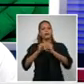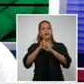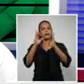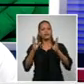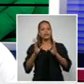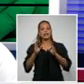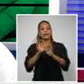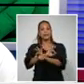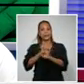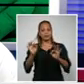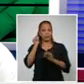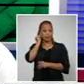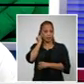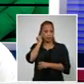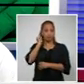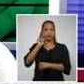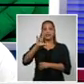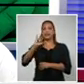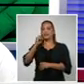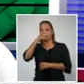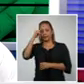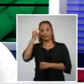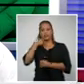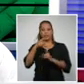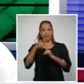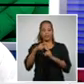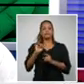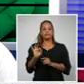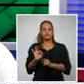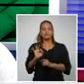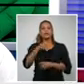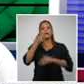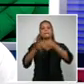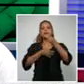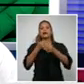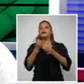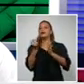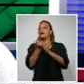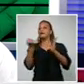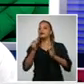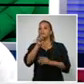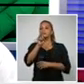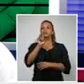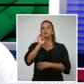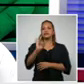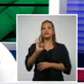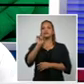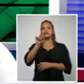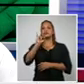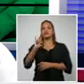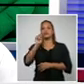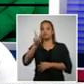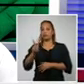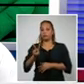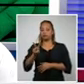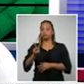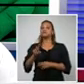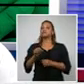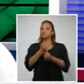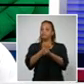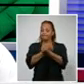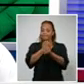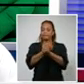Lisset, activos en estos momentos 762, con mucho riesgo por la evolución